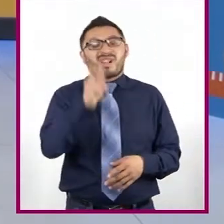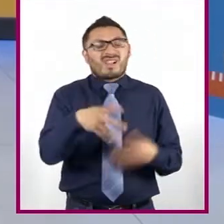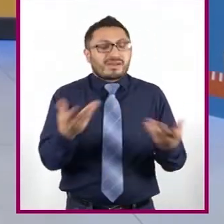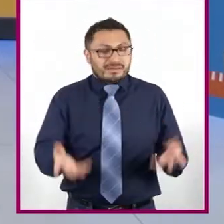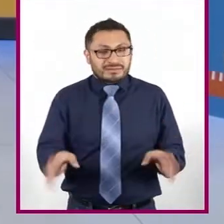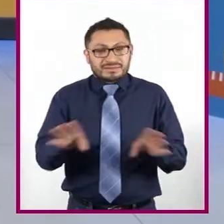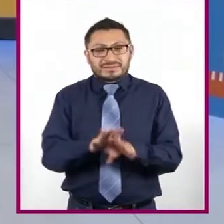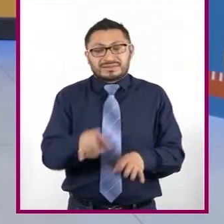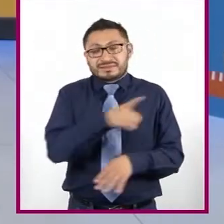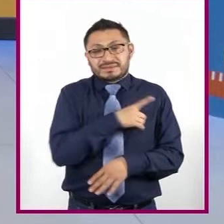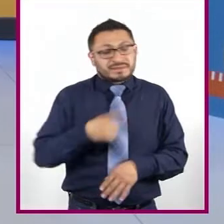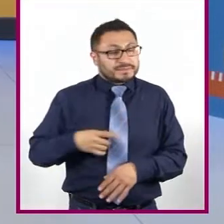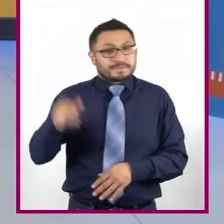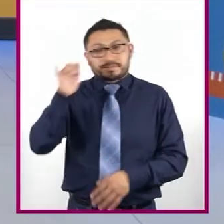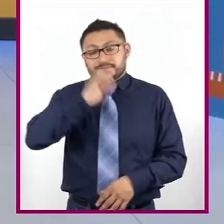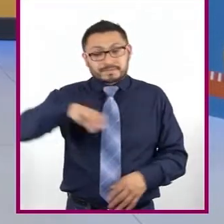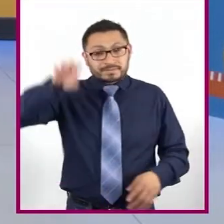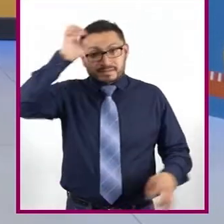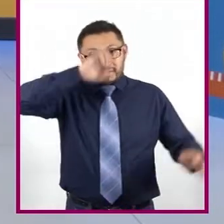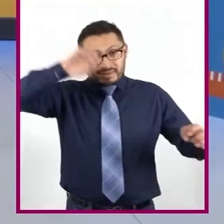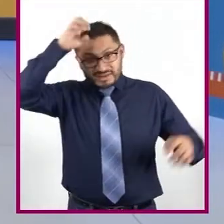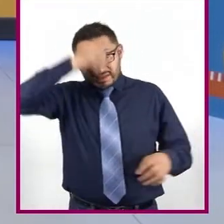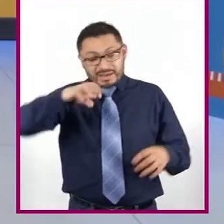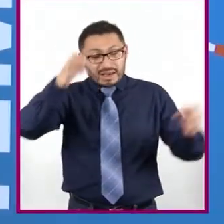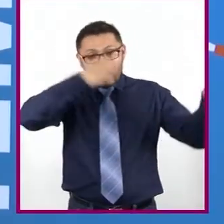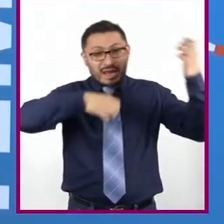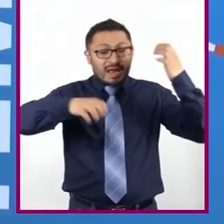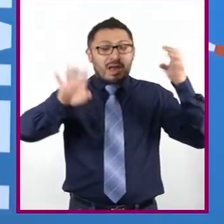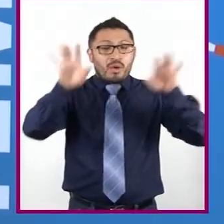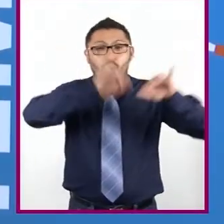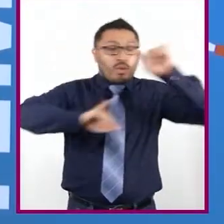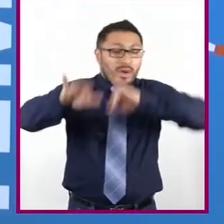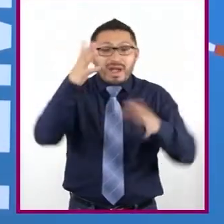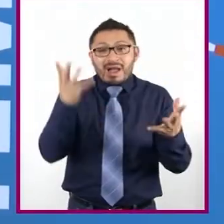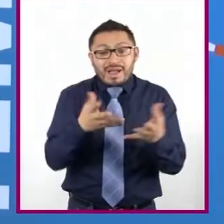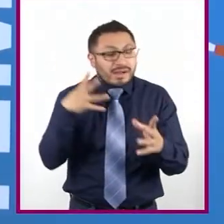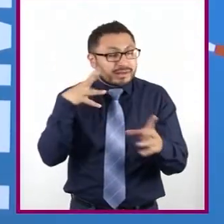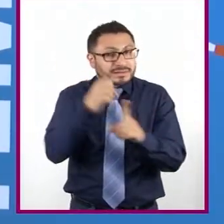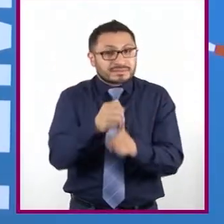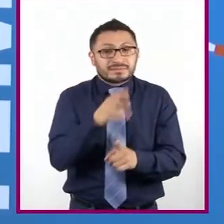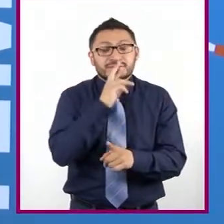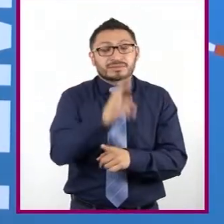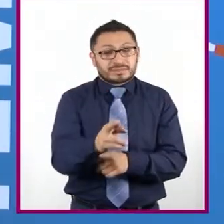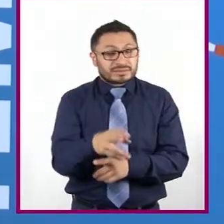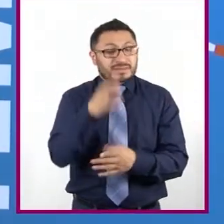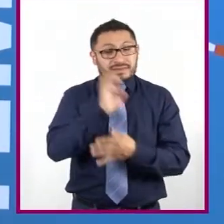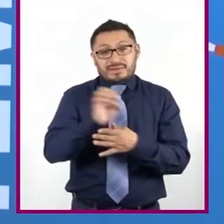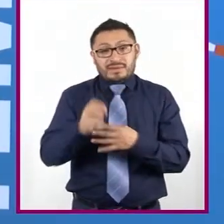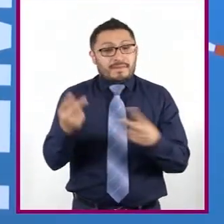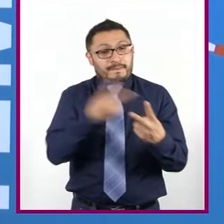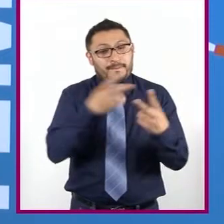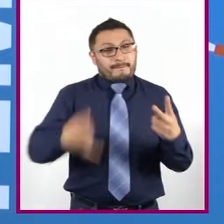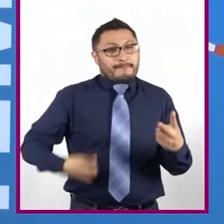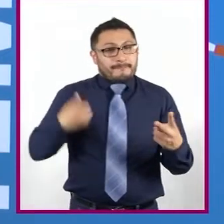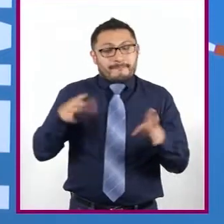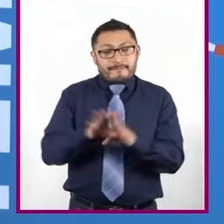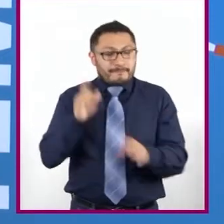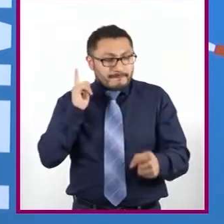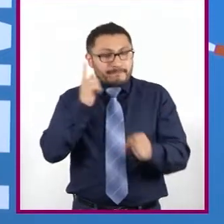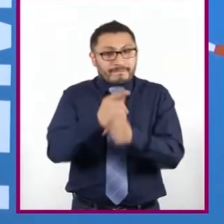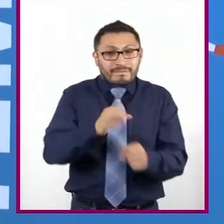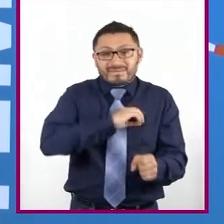que tuvieron que experimentar para poder obtenerla. Entonces, Cecilia y Santiago, al darse cuenta que